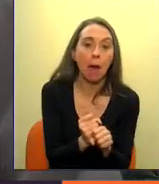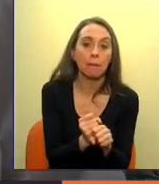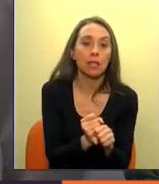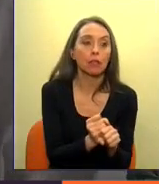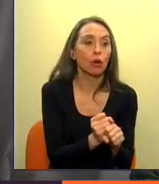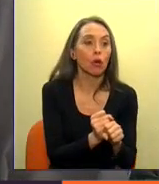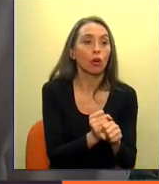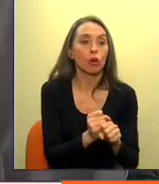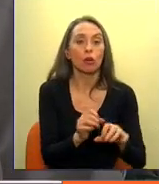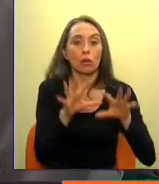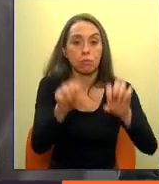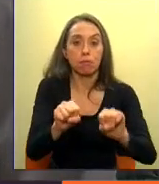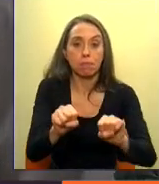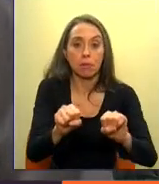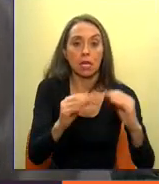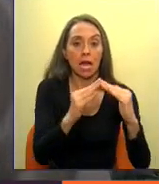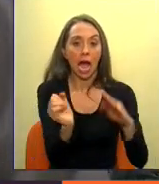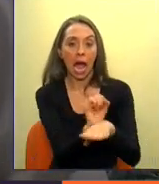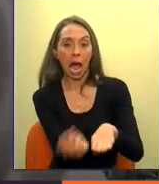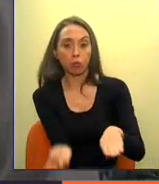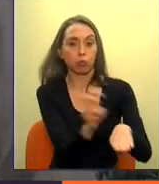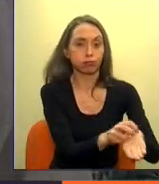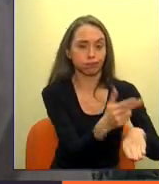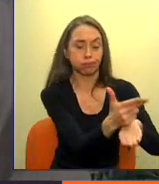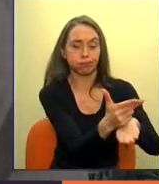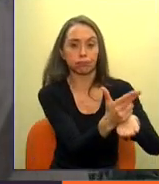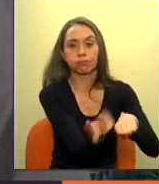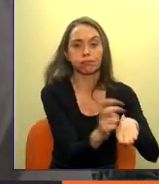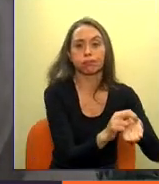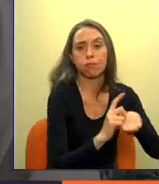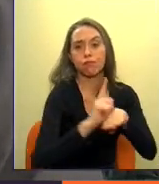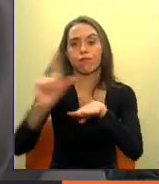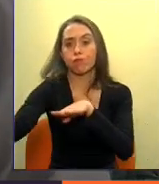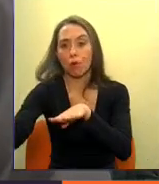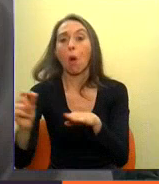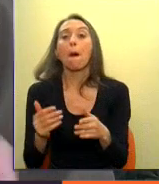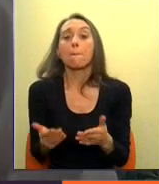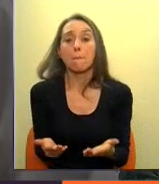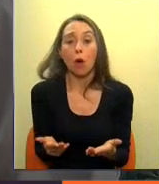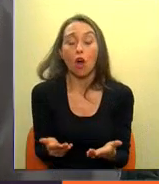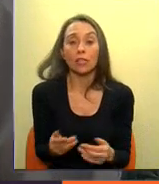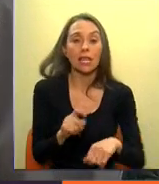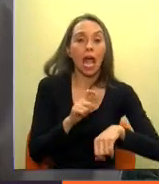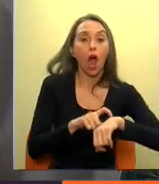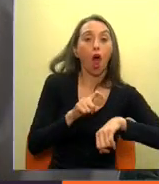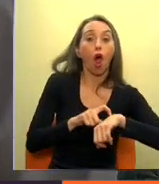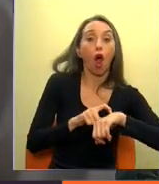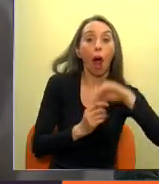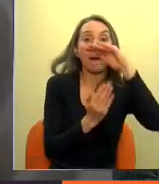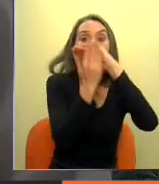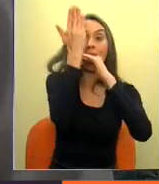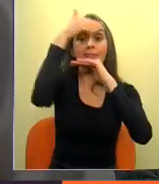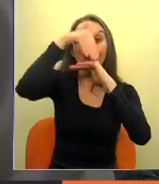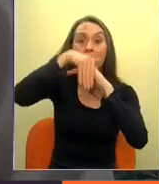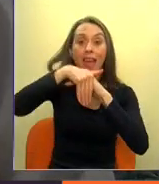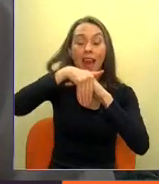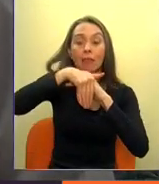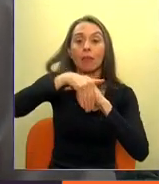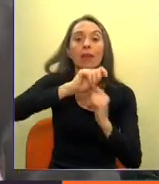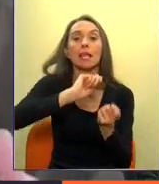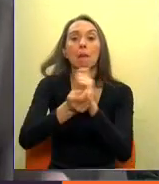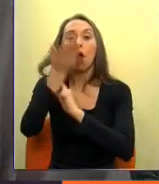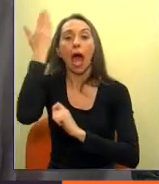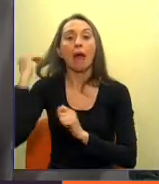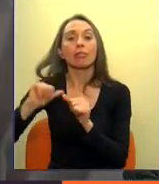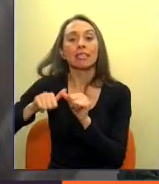tomar el control del vehículo y darse a la fuga también es producto de que los horarios que están utilizando ya variaron para